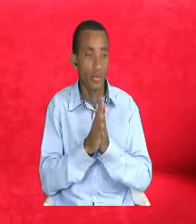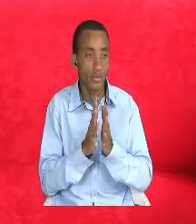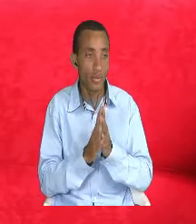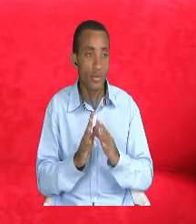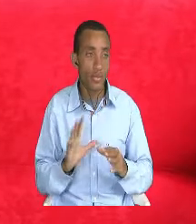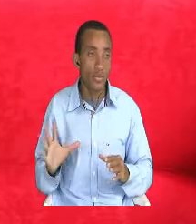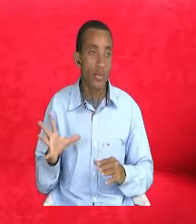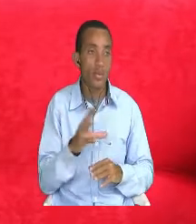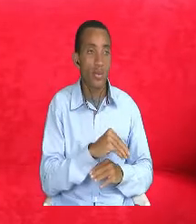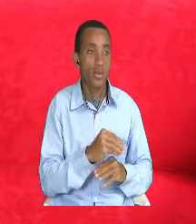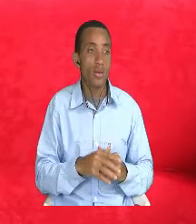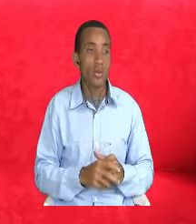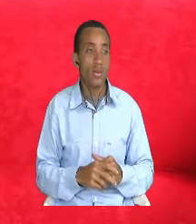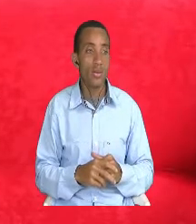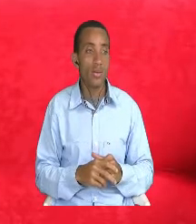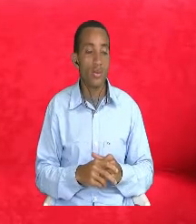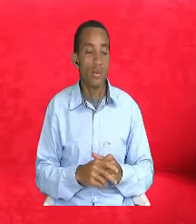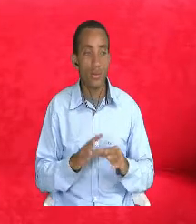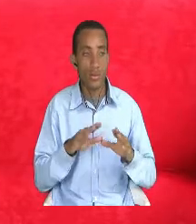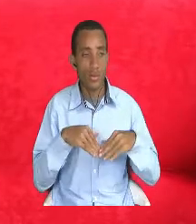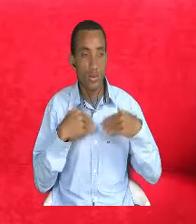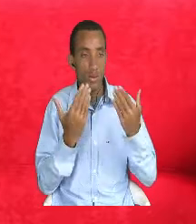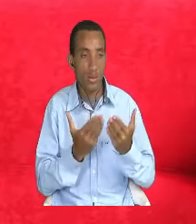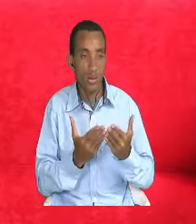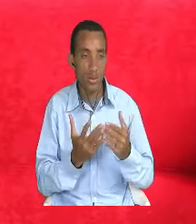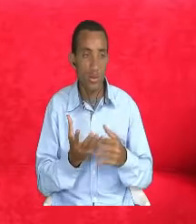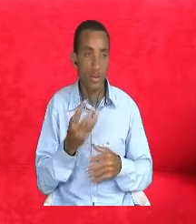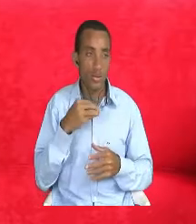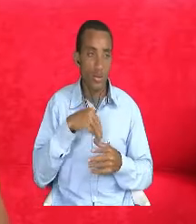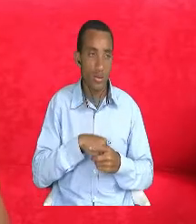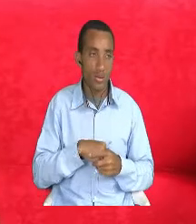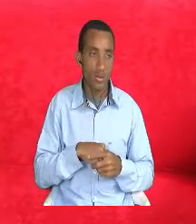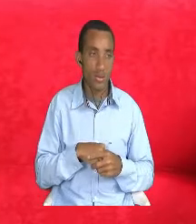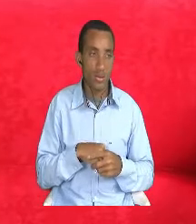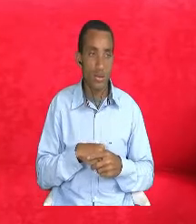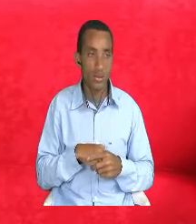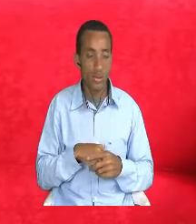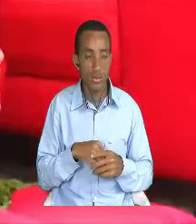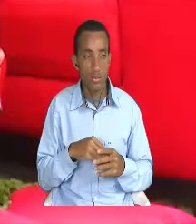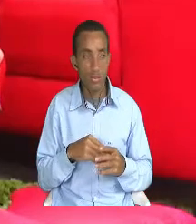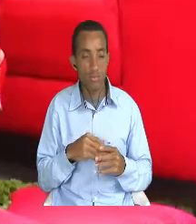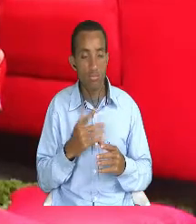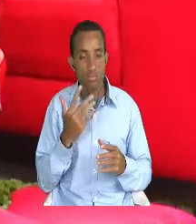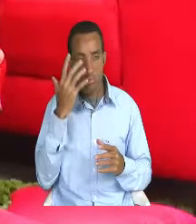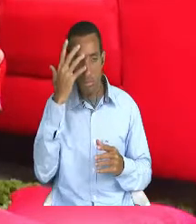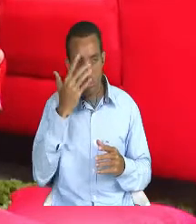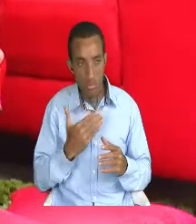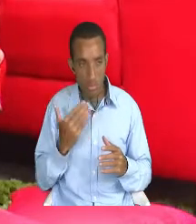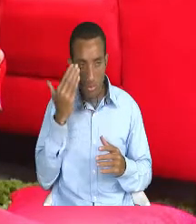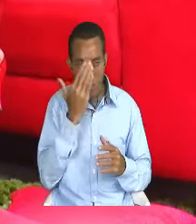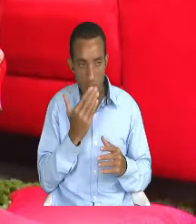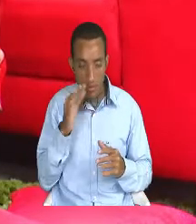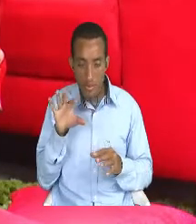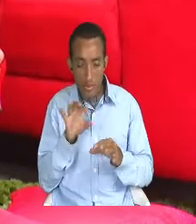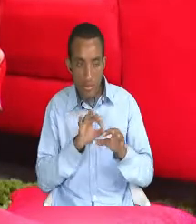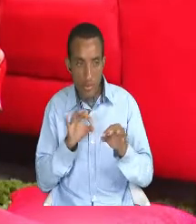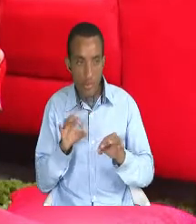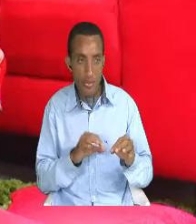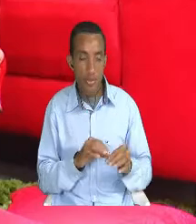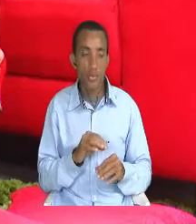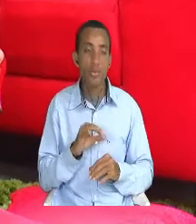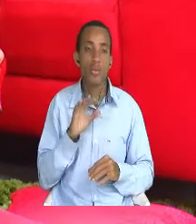de, entre los colegios, se hace internamente unos tests, una selección, y se mandan estos niños todas las tardes